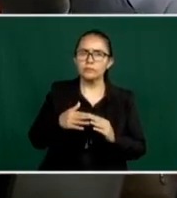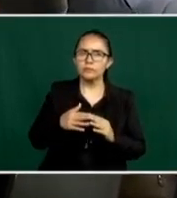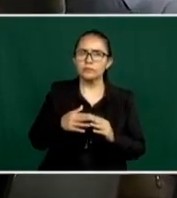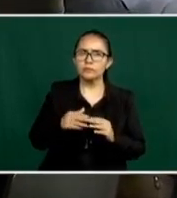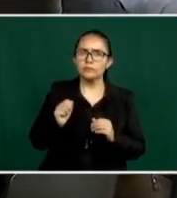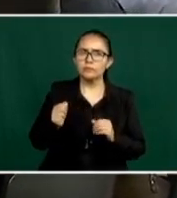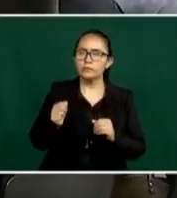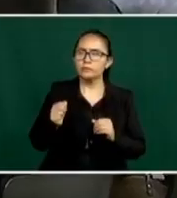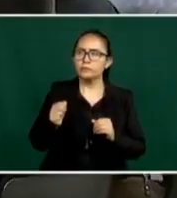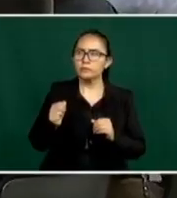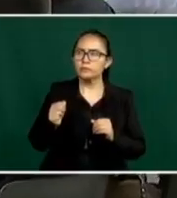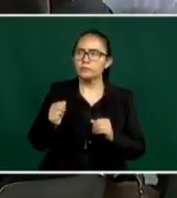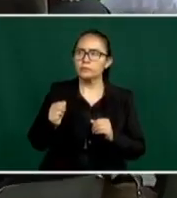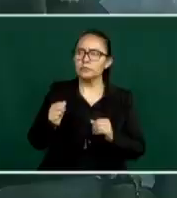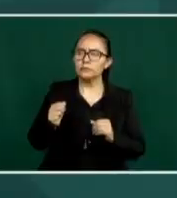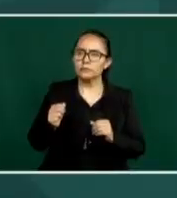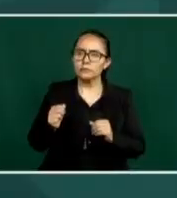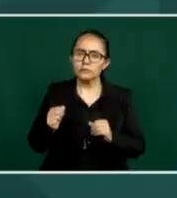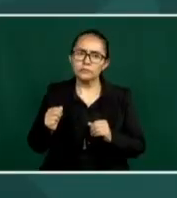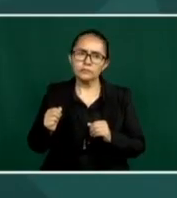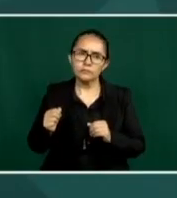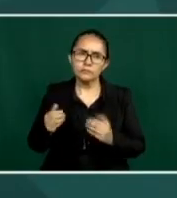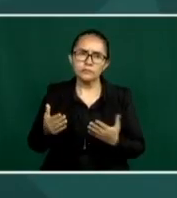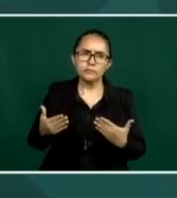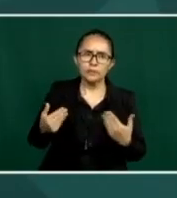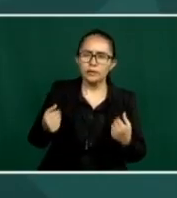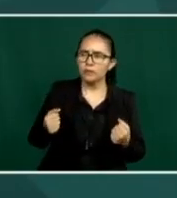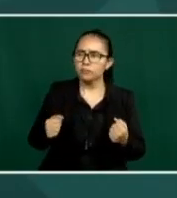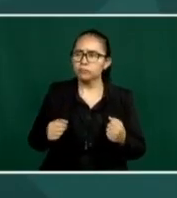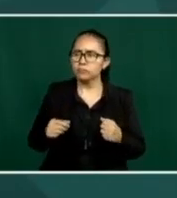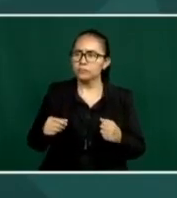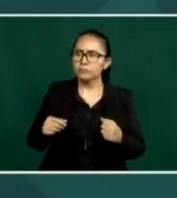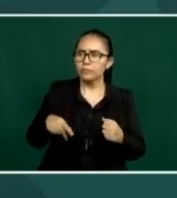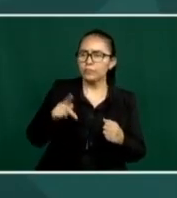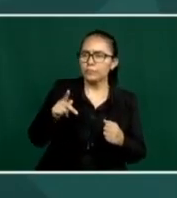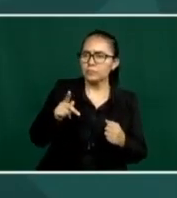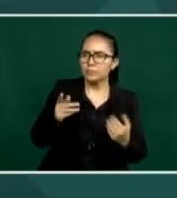pues allá nos vamos a dar cuenta, ¿no? O sea, vamos a vivir para contarlo.